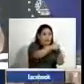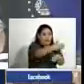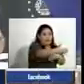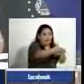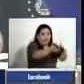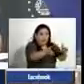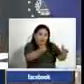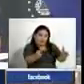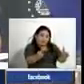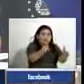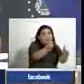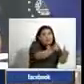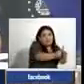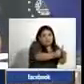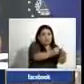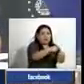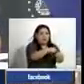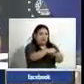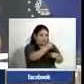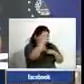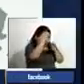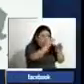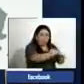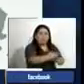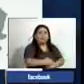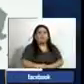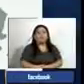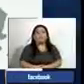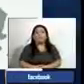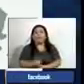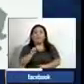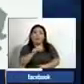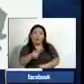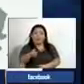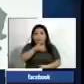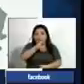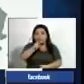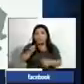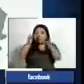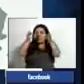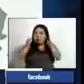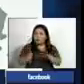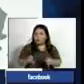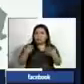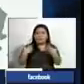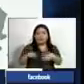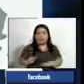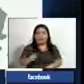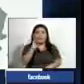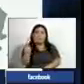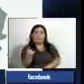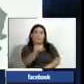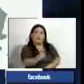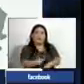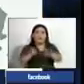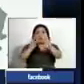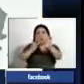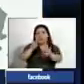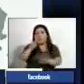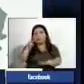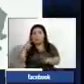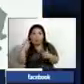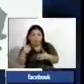alojados ahí cumpliendo cuarentena en el Hospital Saldaña. Según los datos oficiales, 712 personas fueron retenidas